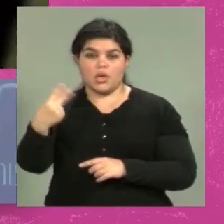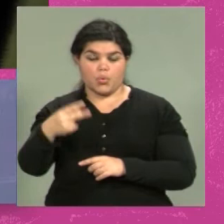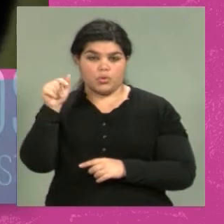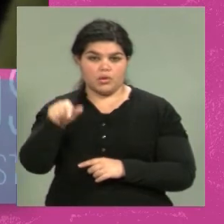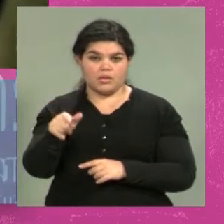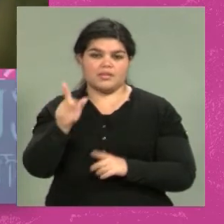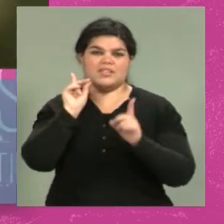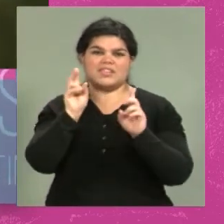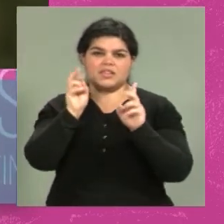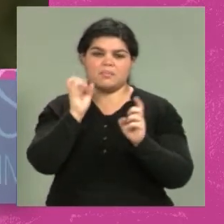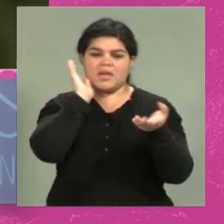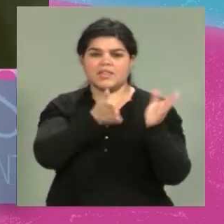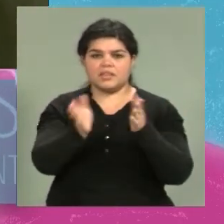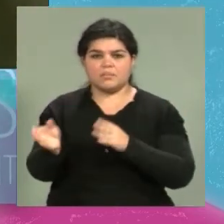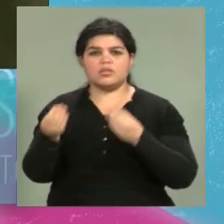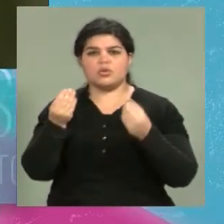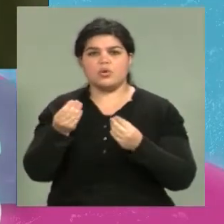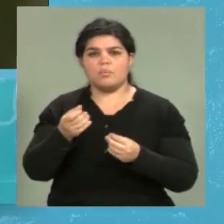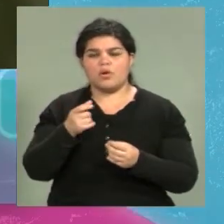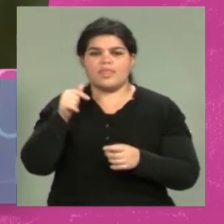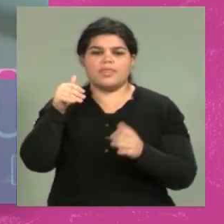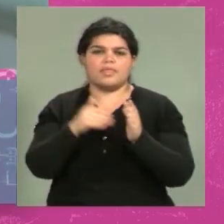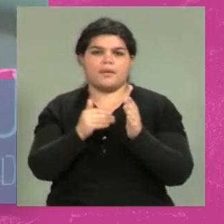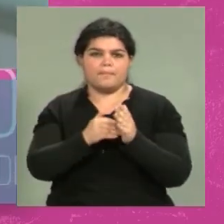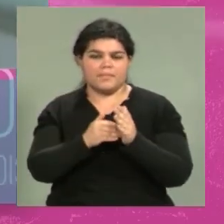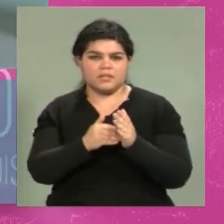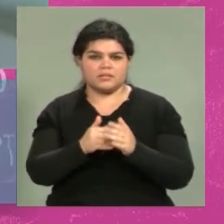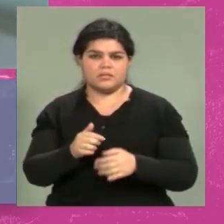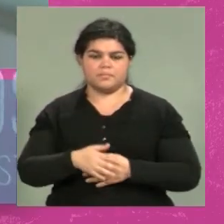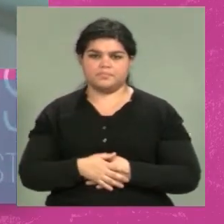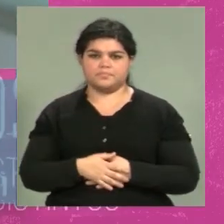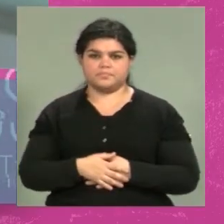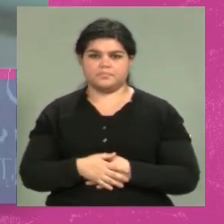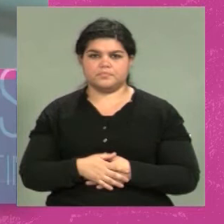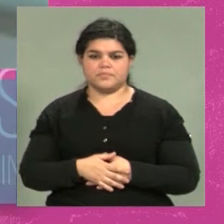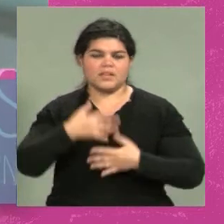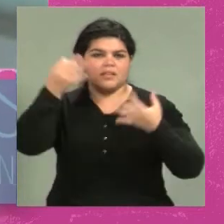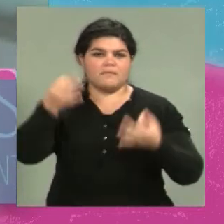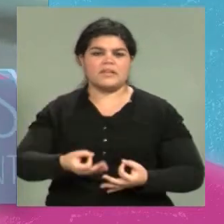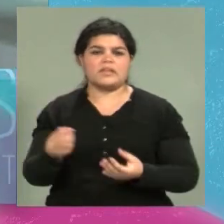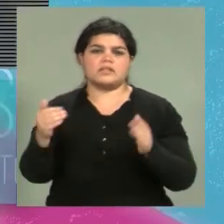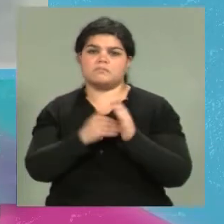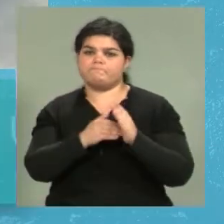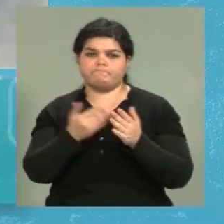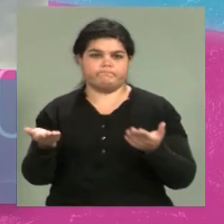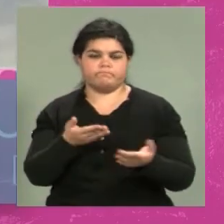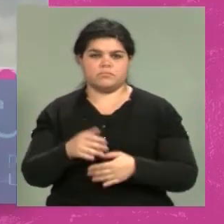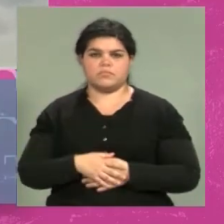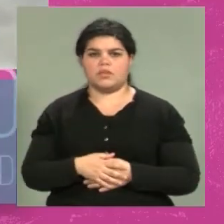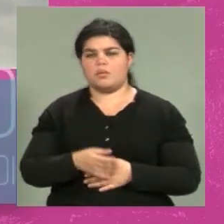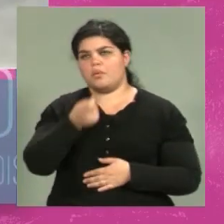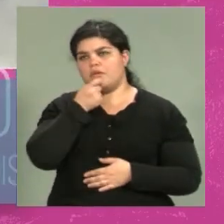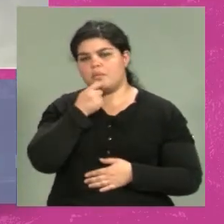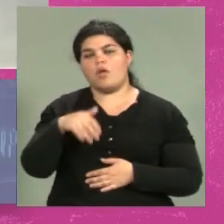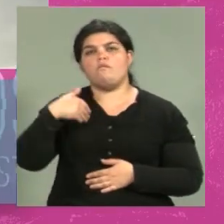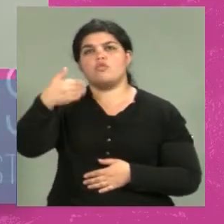en base a las respuestas que va a tener sobre reales, concretas. O sea, no puedo plantearme, no, porque si en el día de